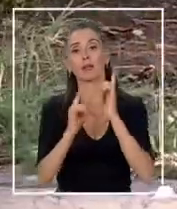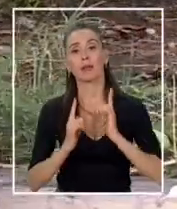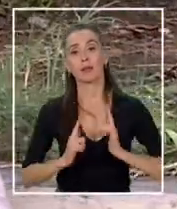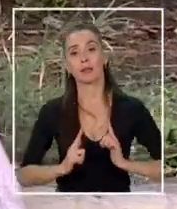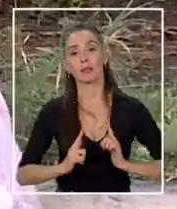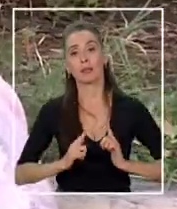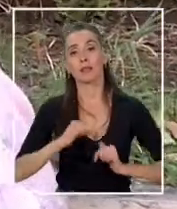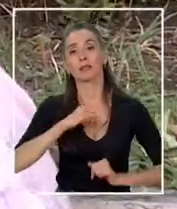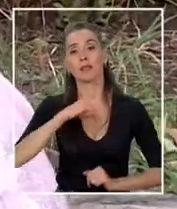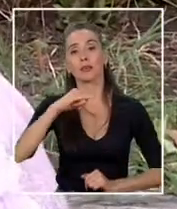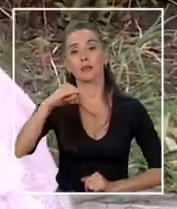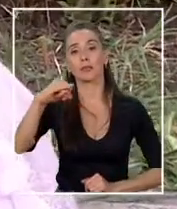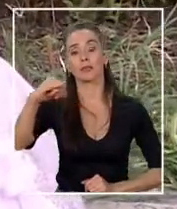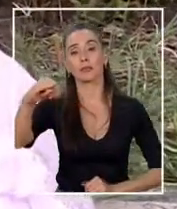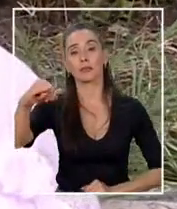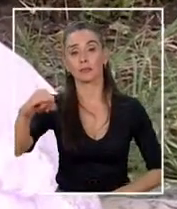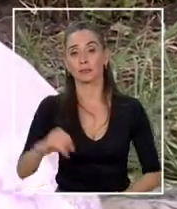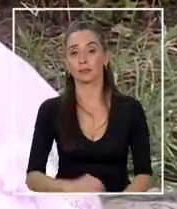Definitivamente.